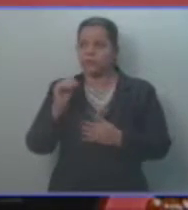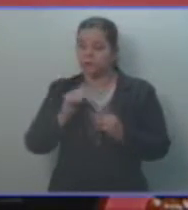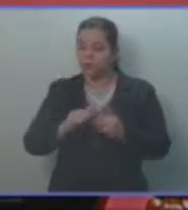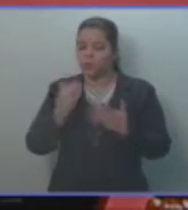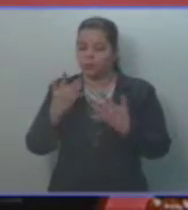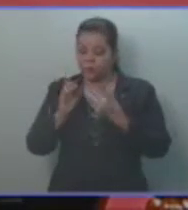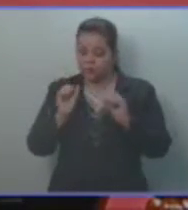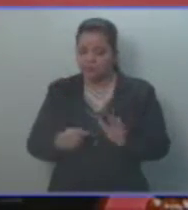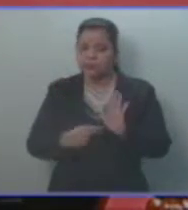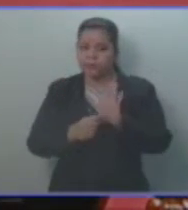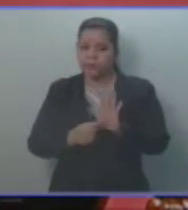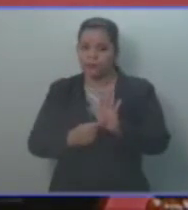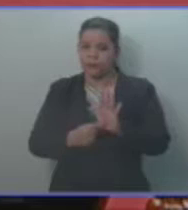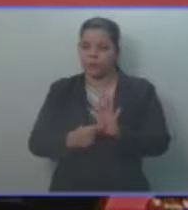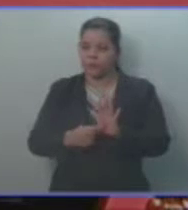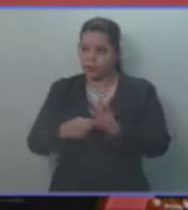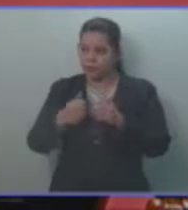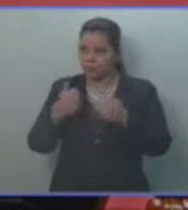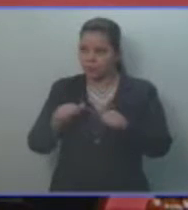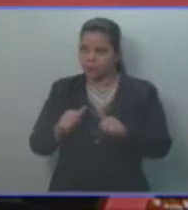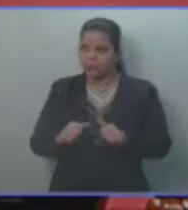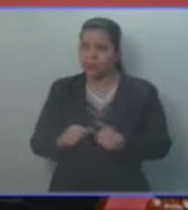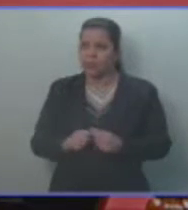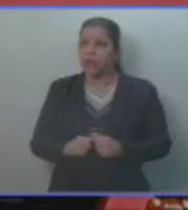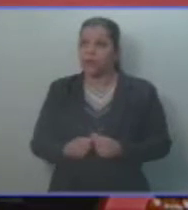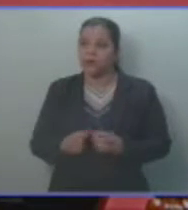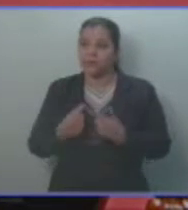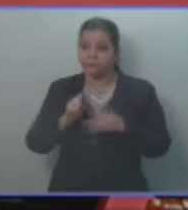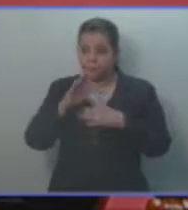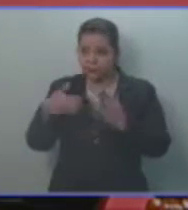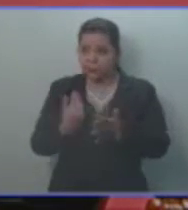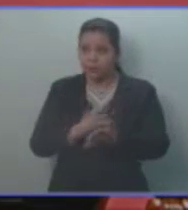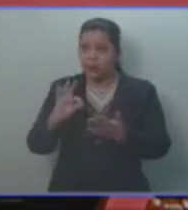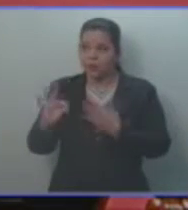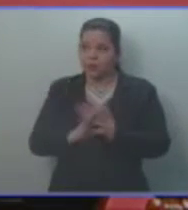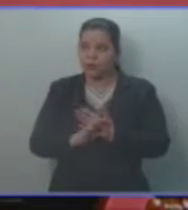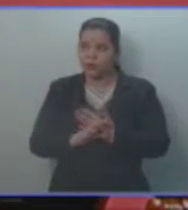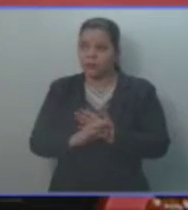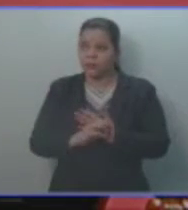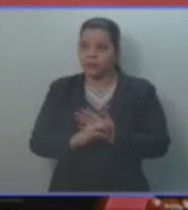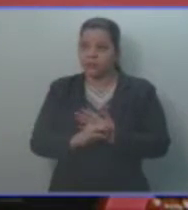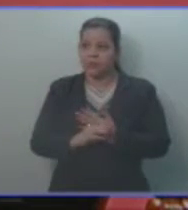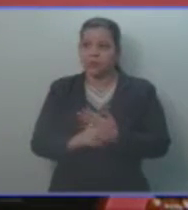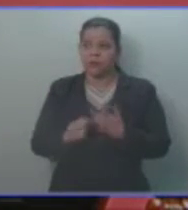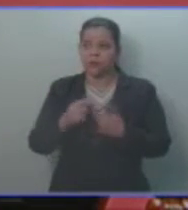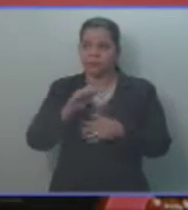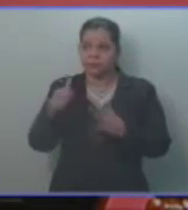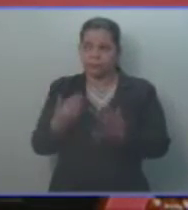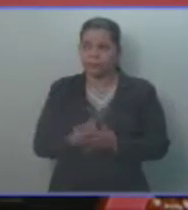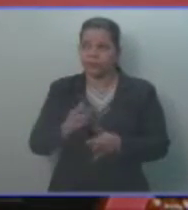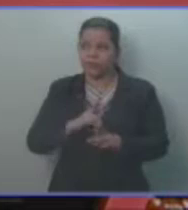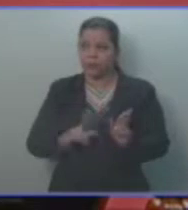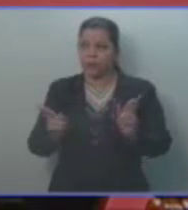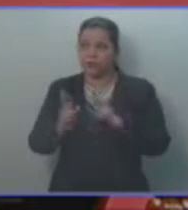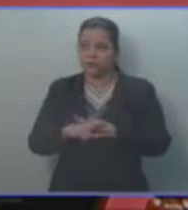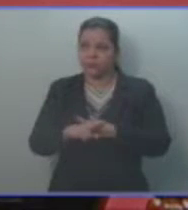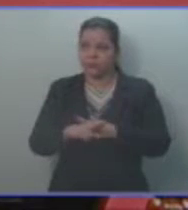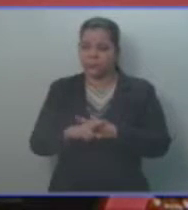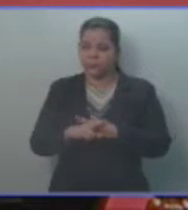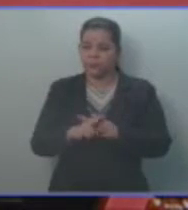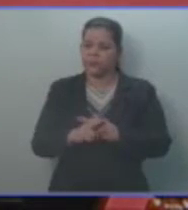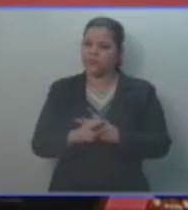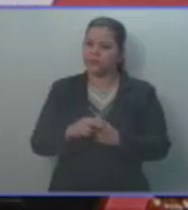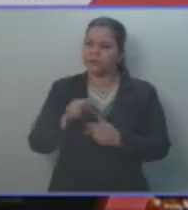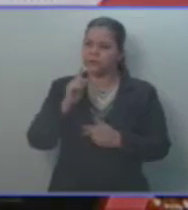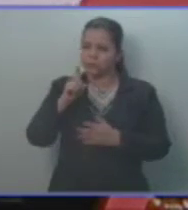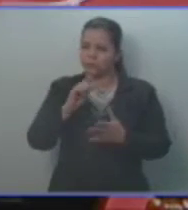a consideración del Pleno junto con el respectivo proyecto de acuerdo de reforma constitucional, Dios, Unión,